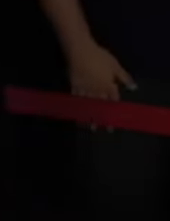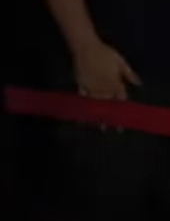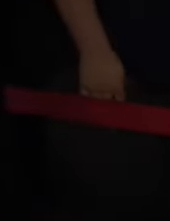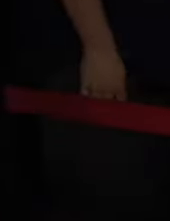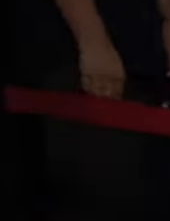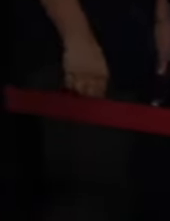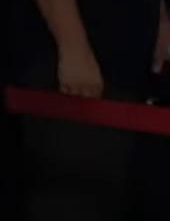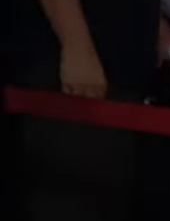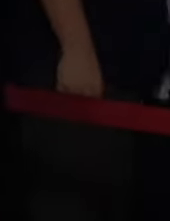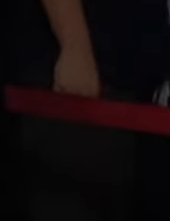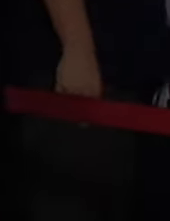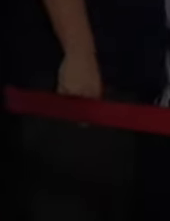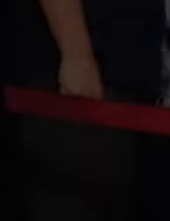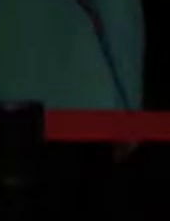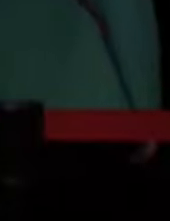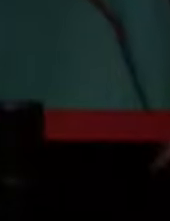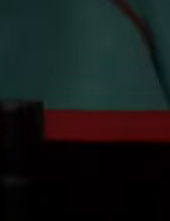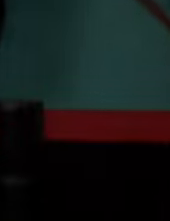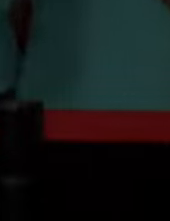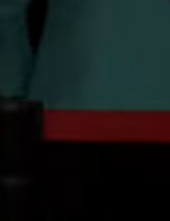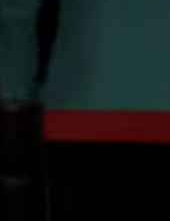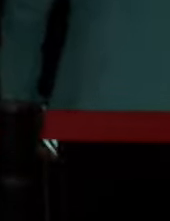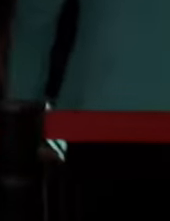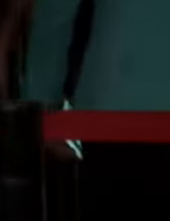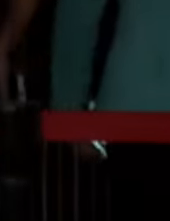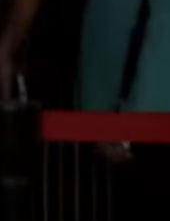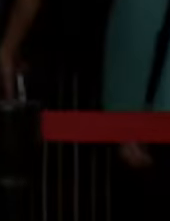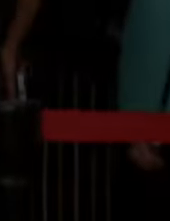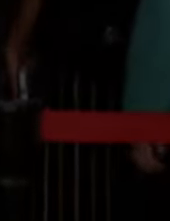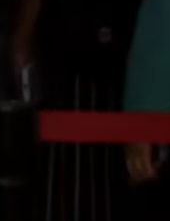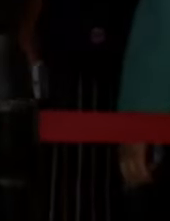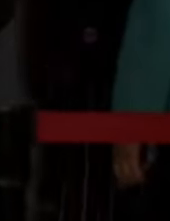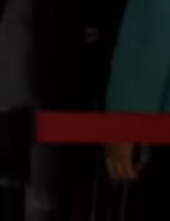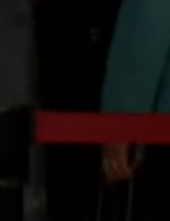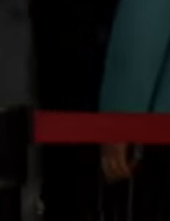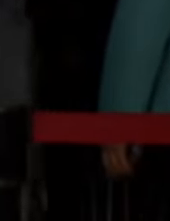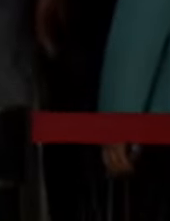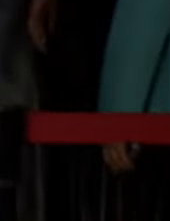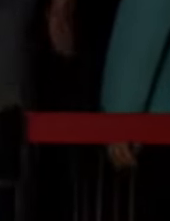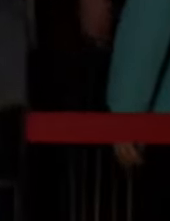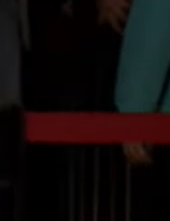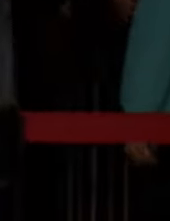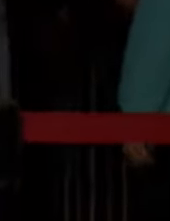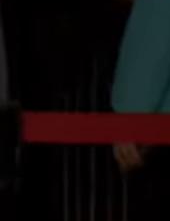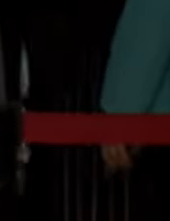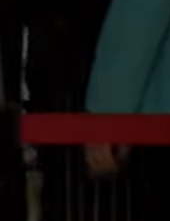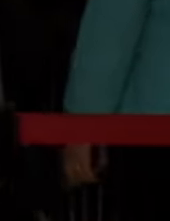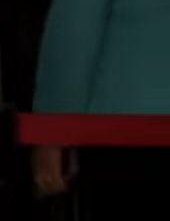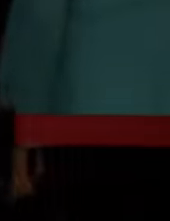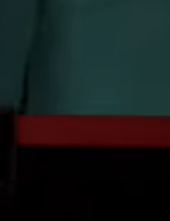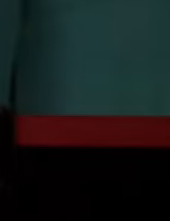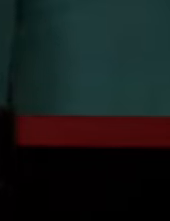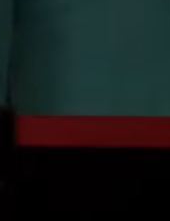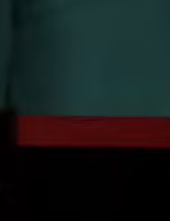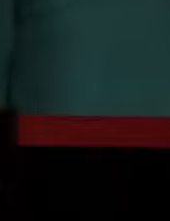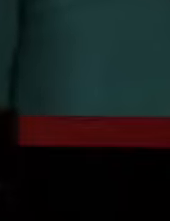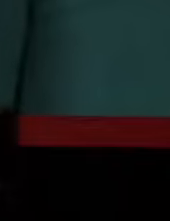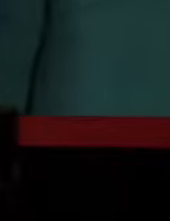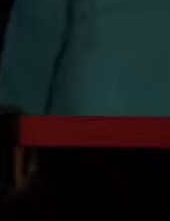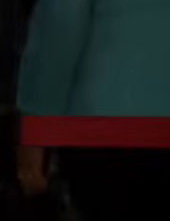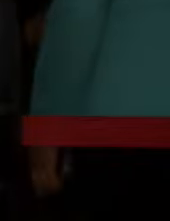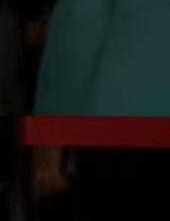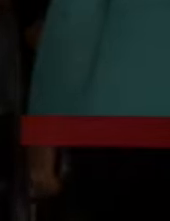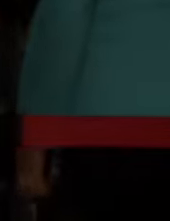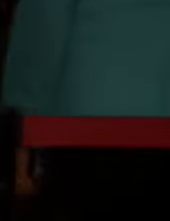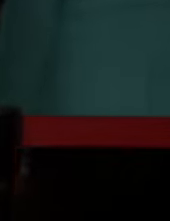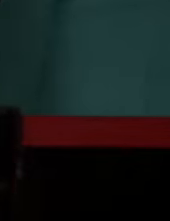congreso futuro revisar o ver este evento también en otros lugares del mundo en qué otro idioma podríamos por ejemplo